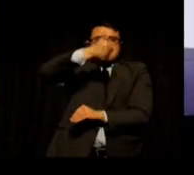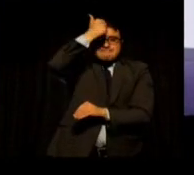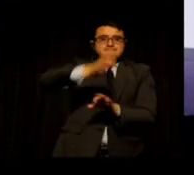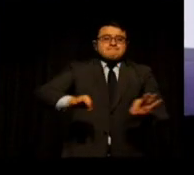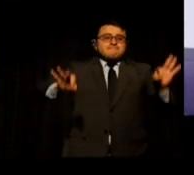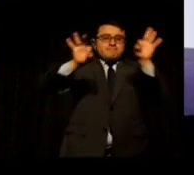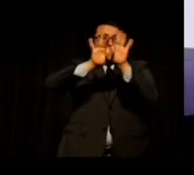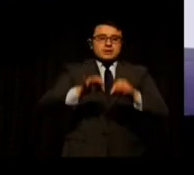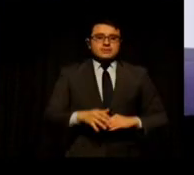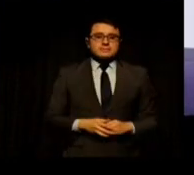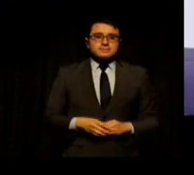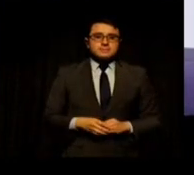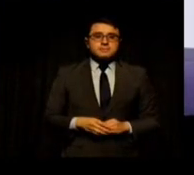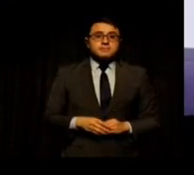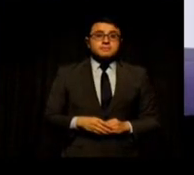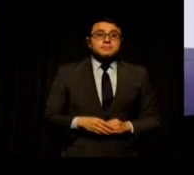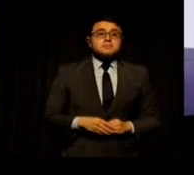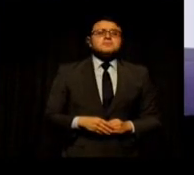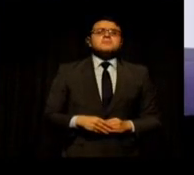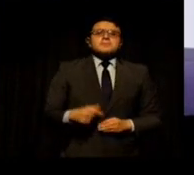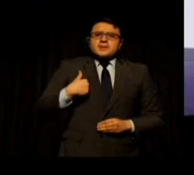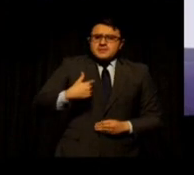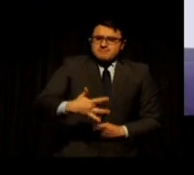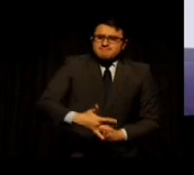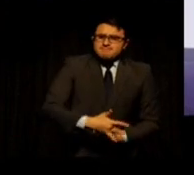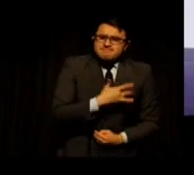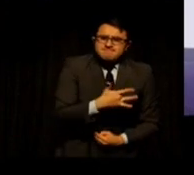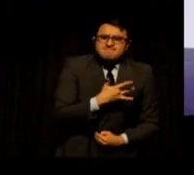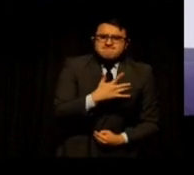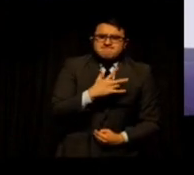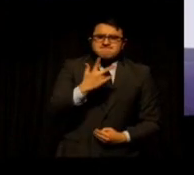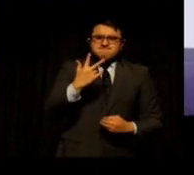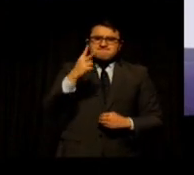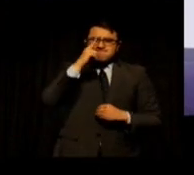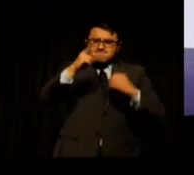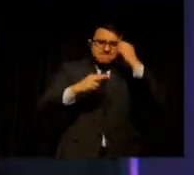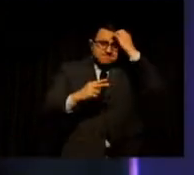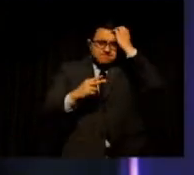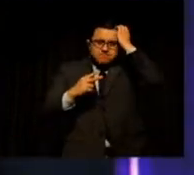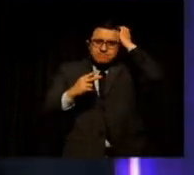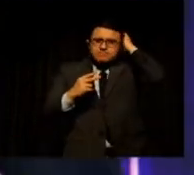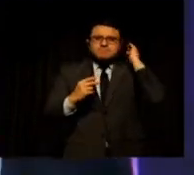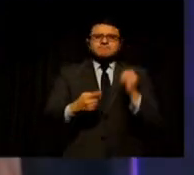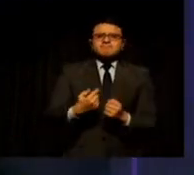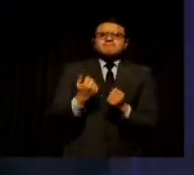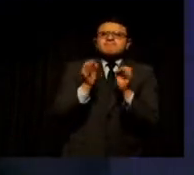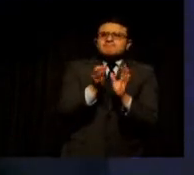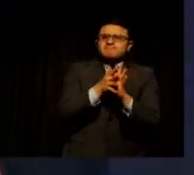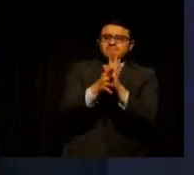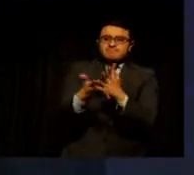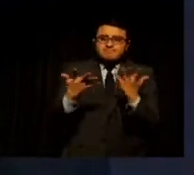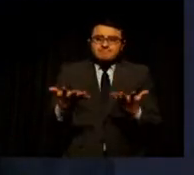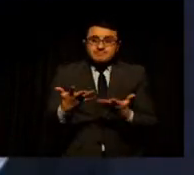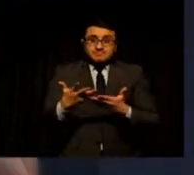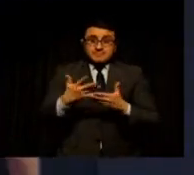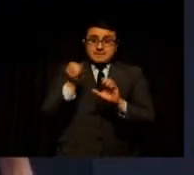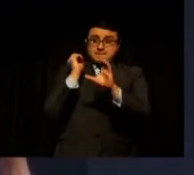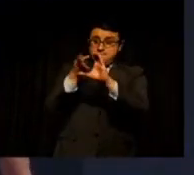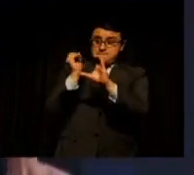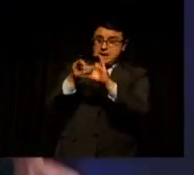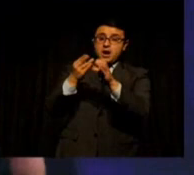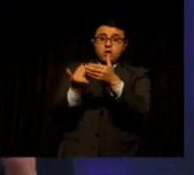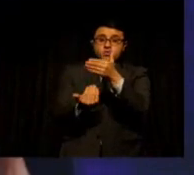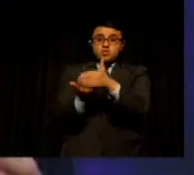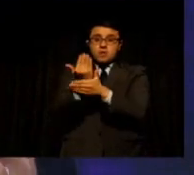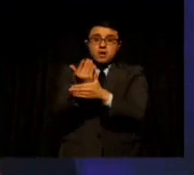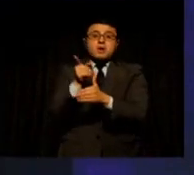finalmente tengo el gran el gran honra para mí mencionar que colom que el banco ha decidido abrir operaciones